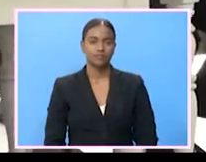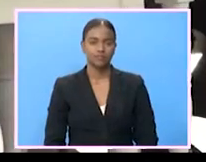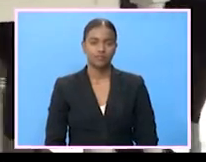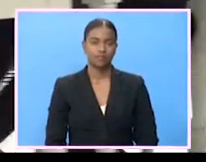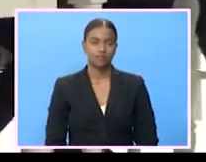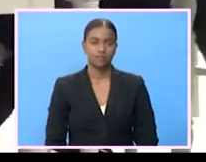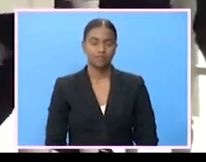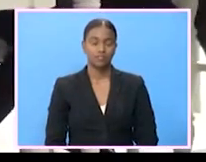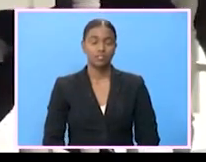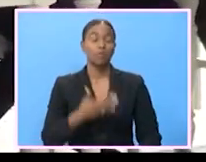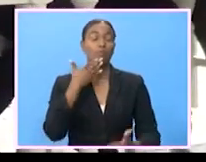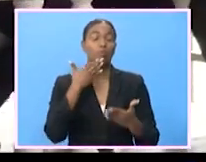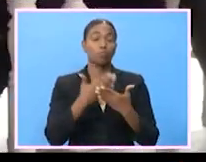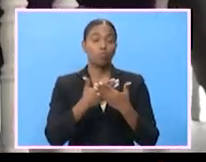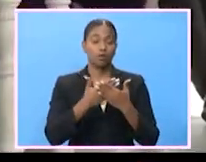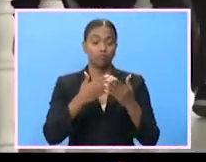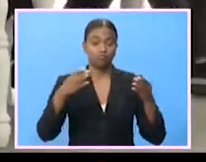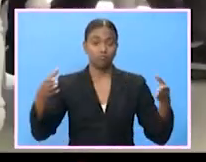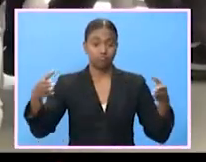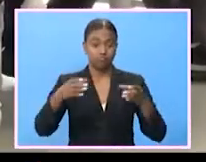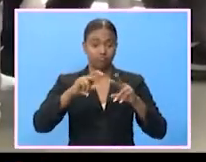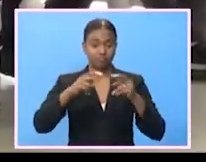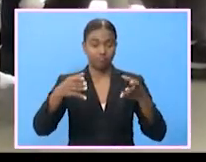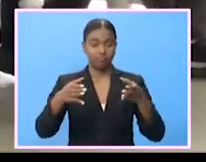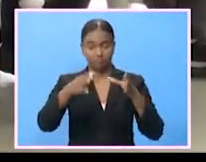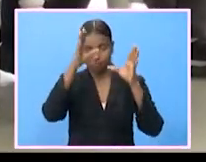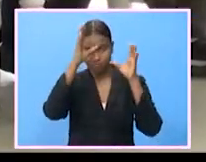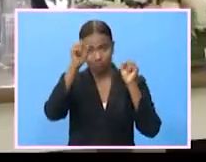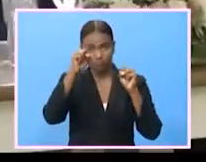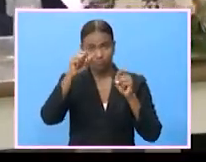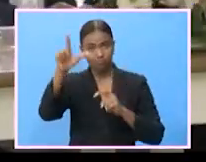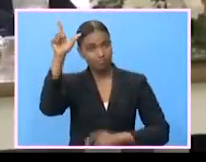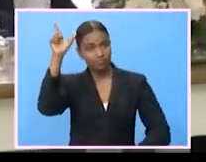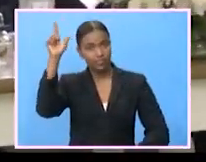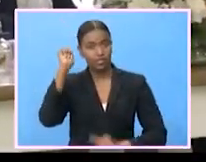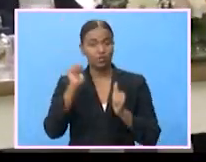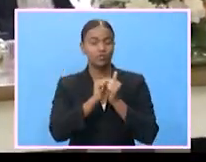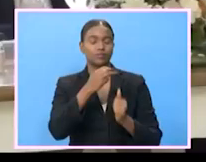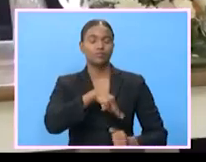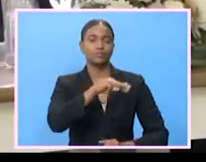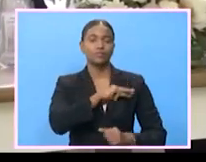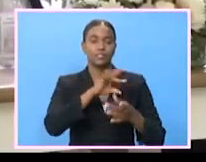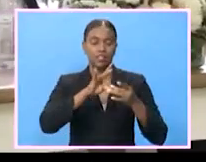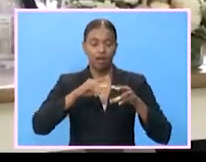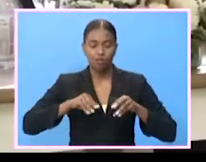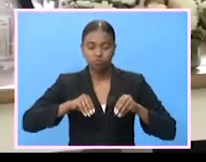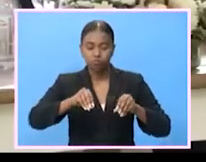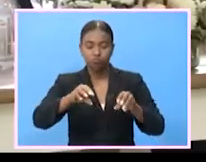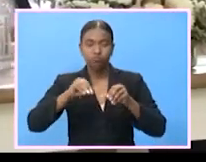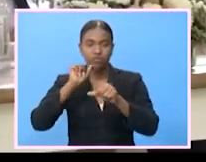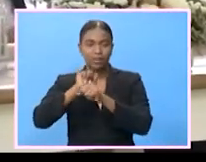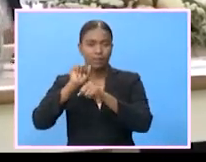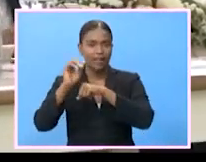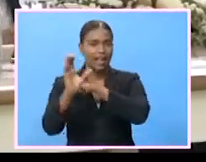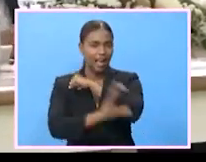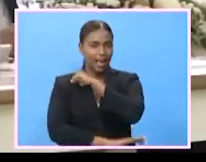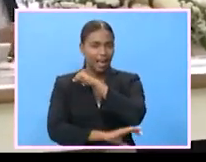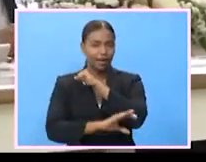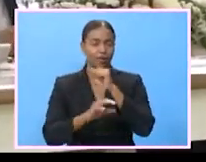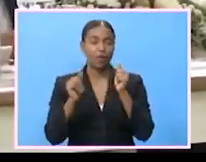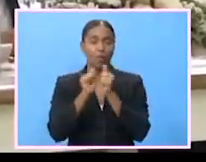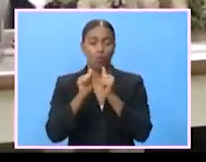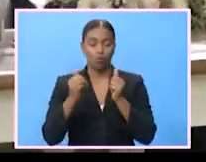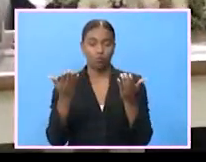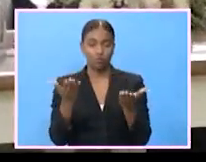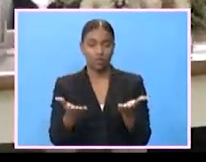En un emotivo y significativo acto, el presidente Luis Abinader, junto al ministro de Agricultura Limber Cruz y el gabinete